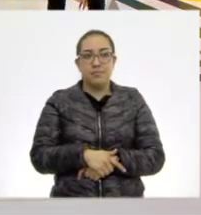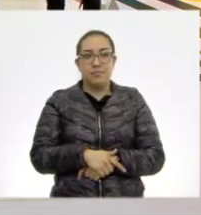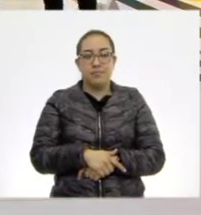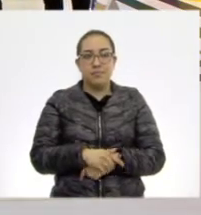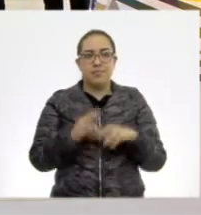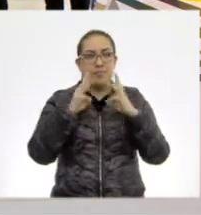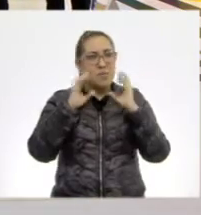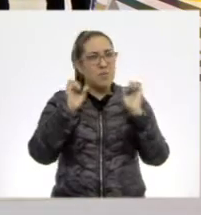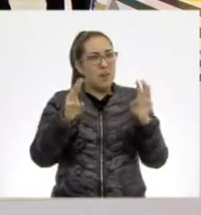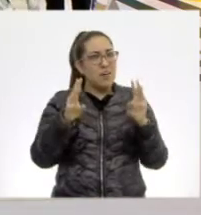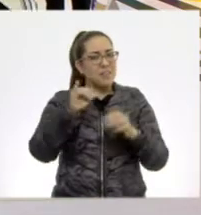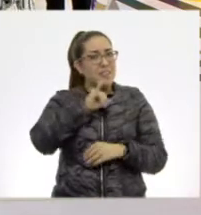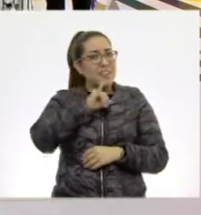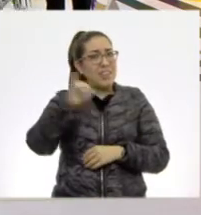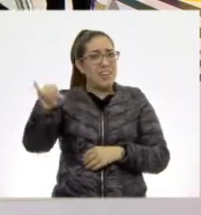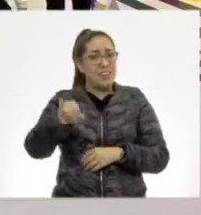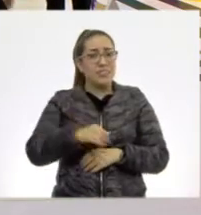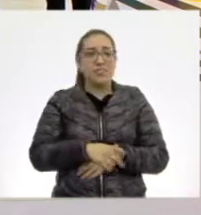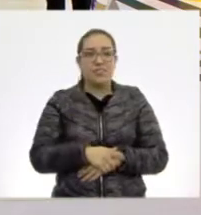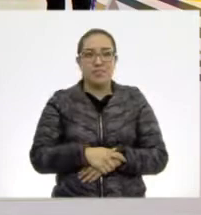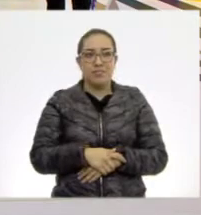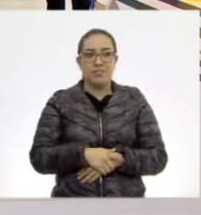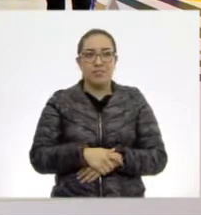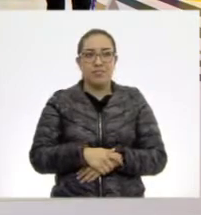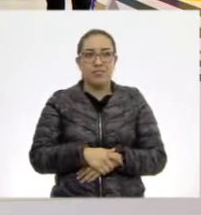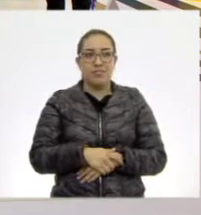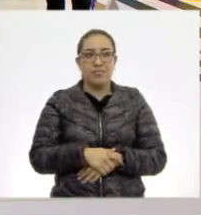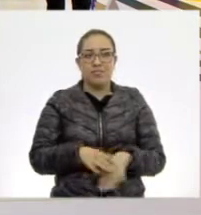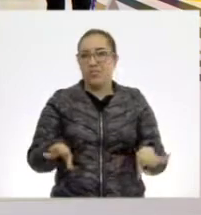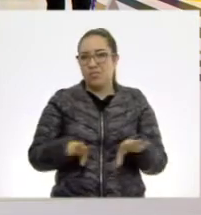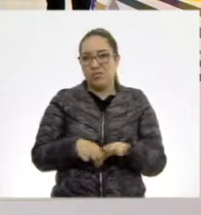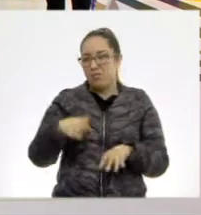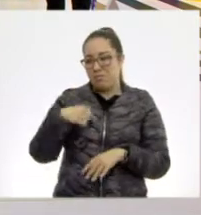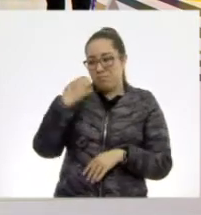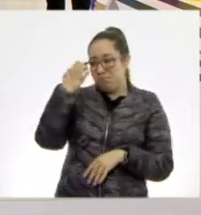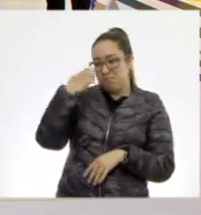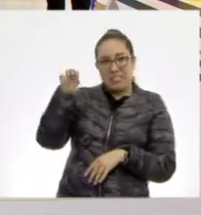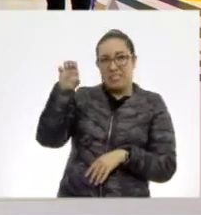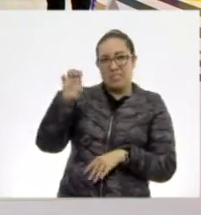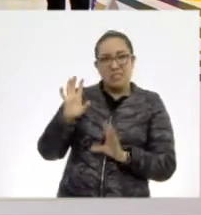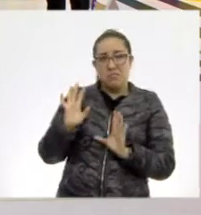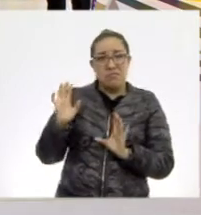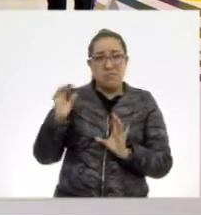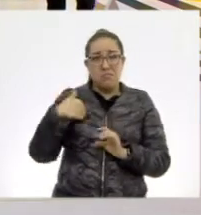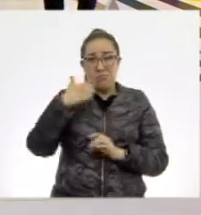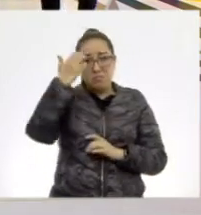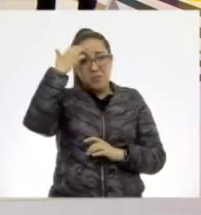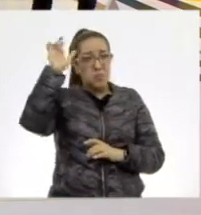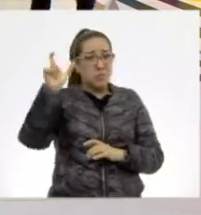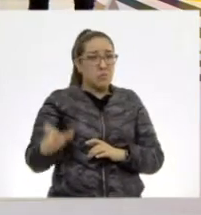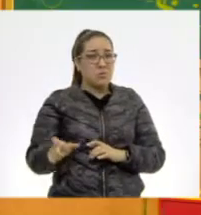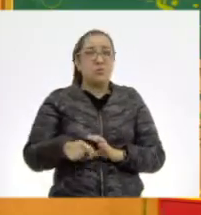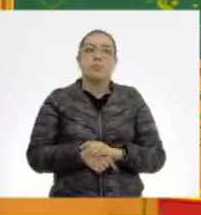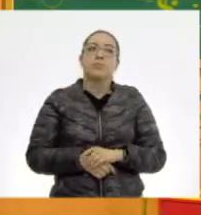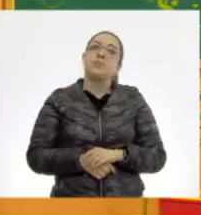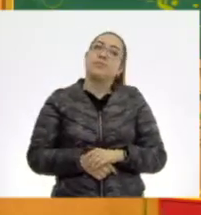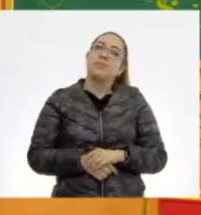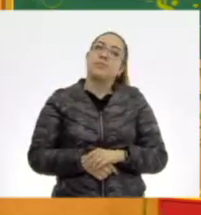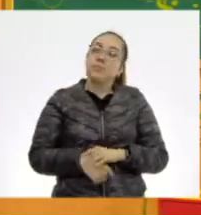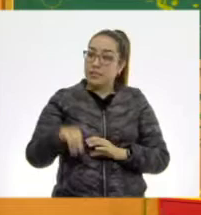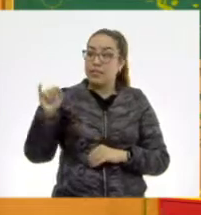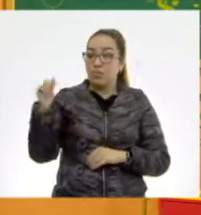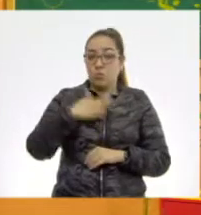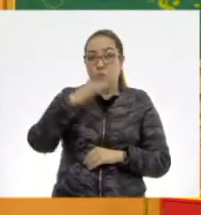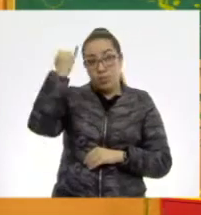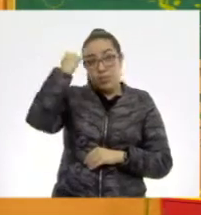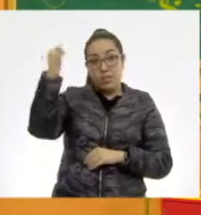¡Wow! ¡Qué lejos! Creo que hasta aquí. Hasta aquí. Es que como es desconocido, no sé, me da. Sí, me da exacto. Miedo. Y además es buena opción porque siempre que alguien llega y toca